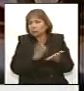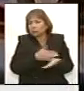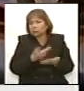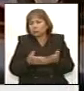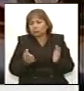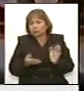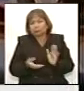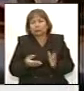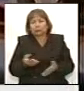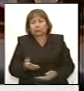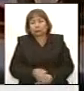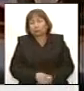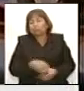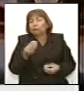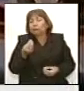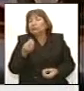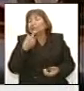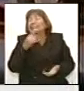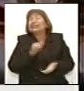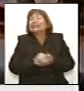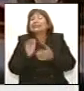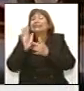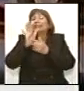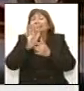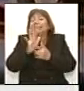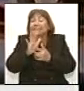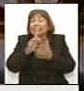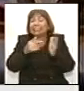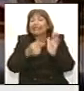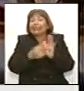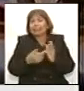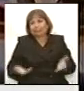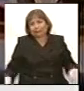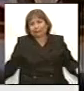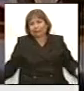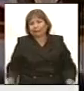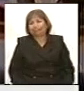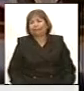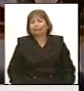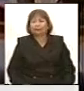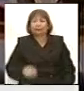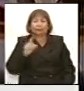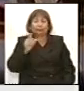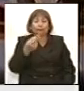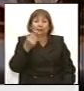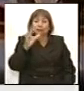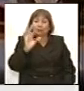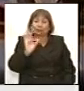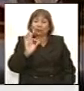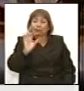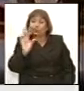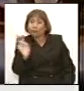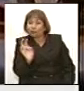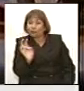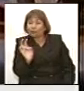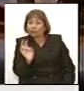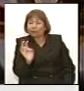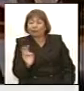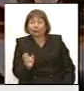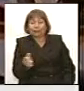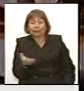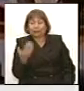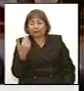manuales. ¿Por qué si se les señala? Es más, en el año 1997,